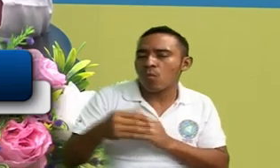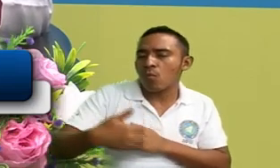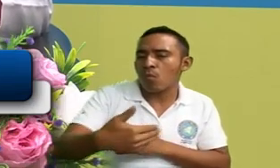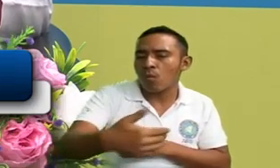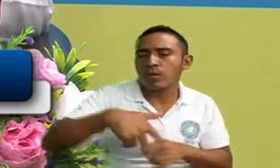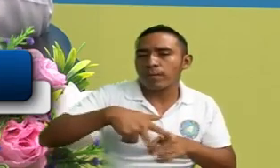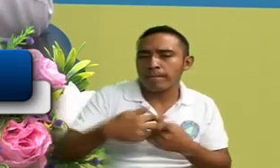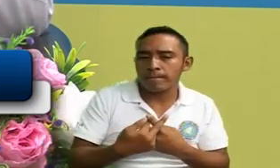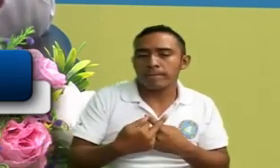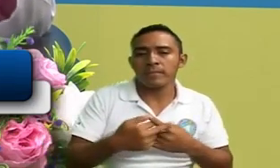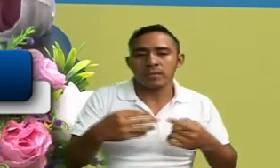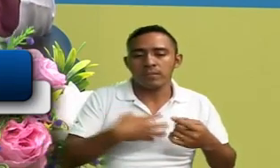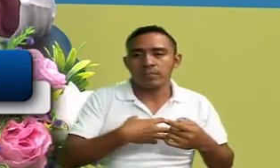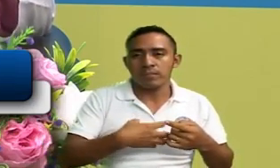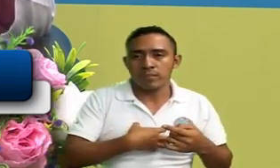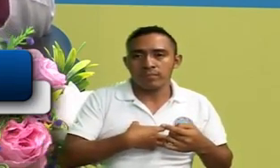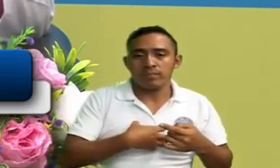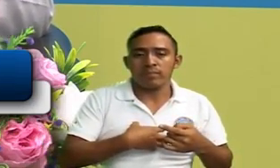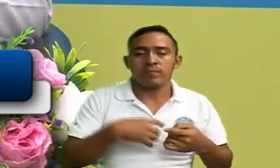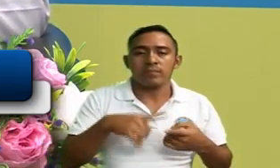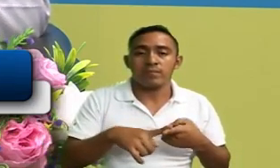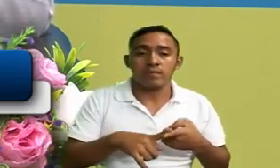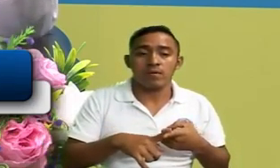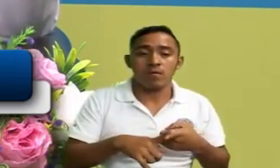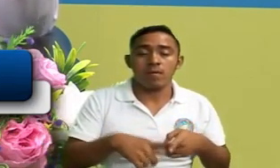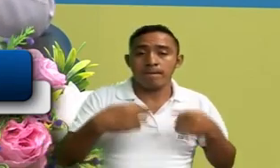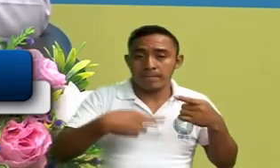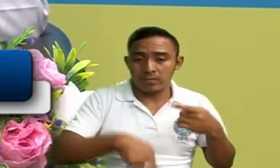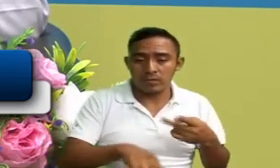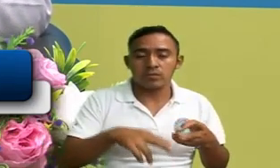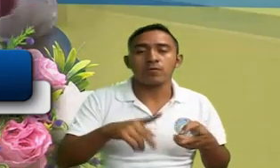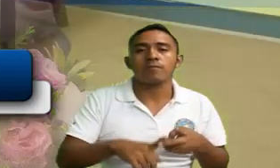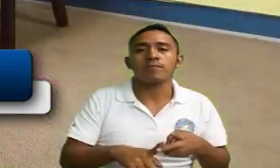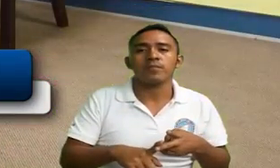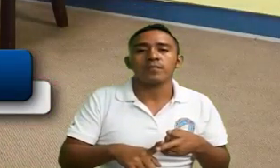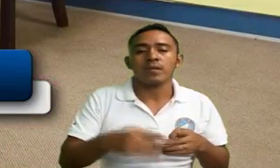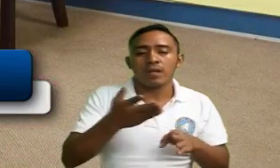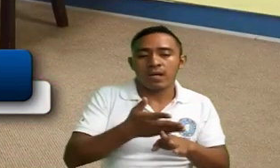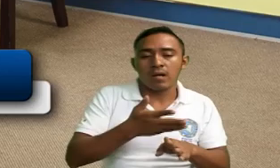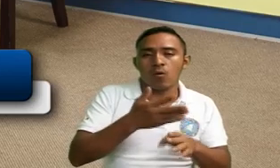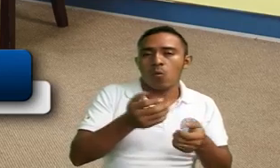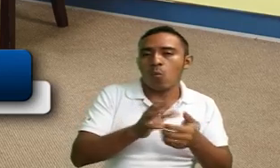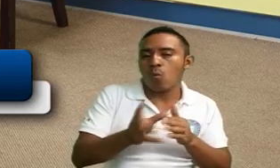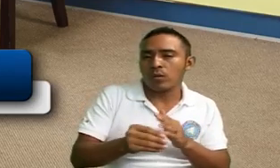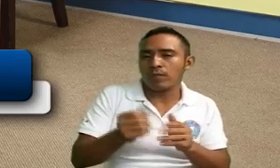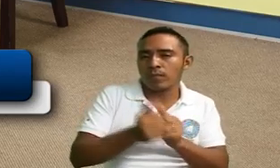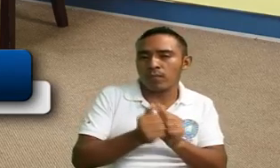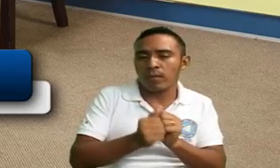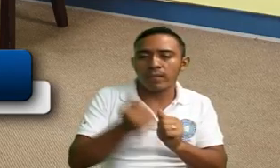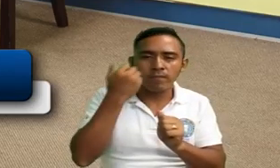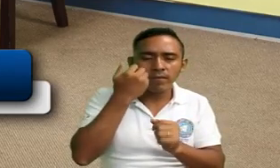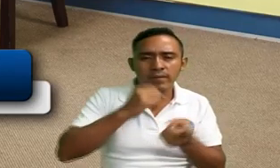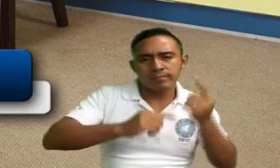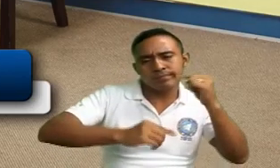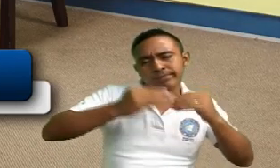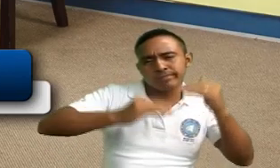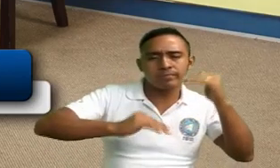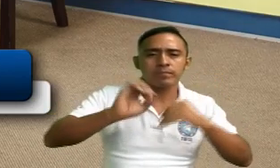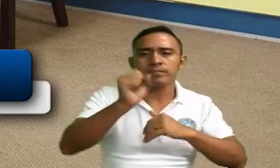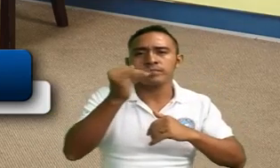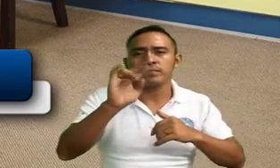es que termina y qué síntomas son los que tiene. Eso es importante. Cuánto tiempo antes que baje su menstruación tiene esos síntomas,